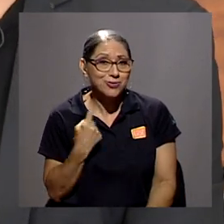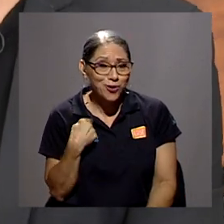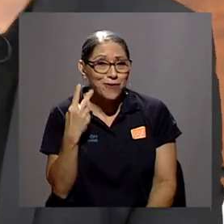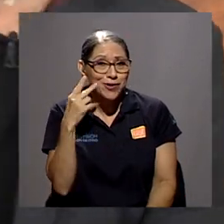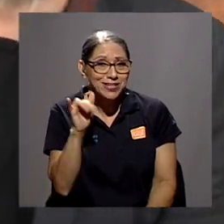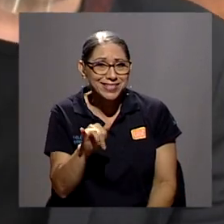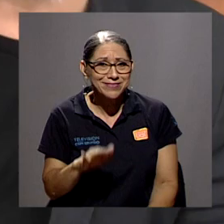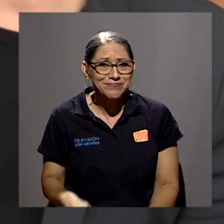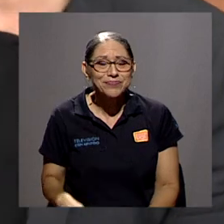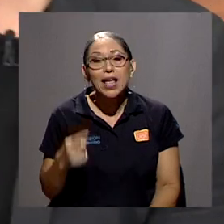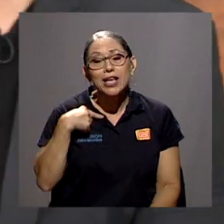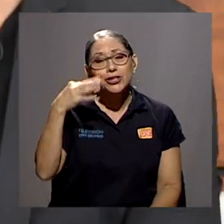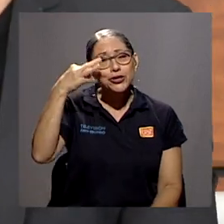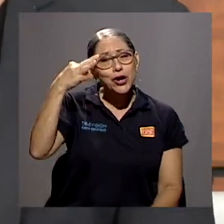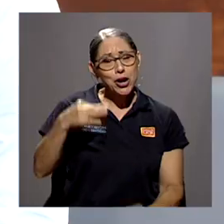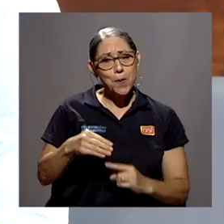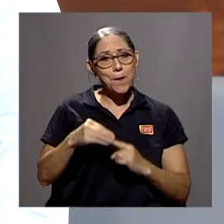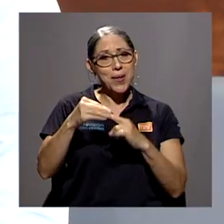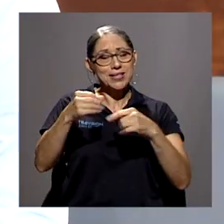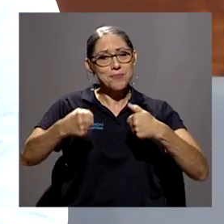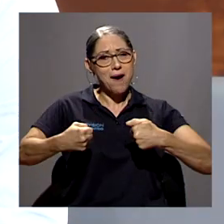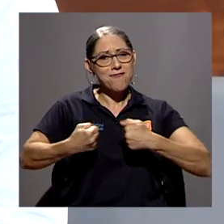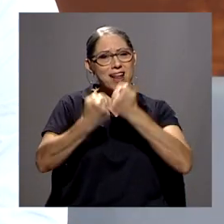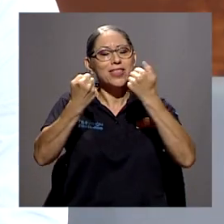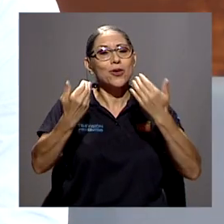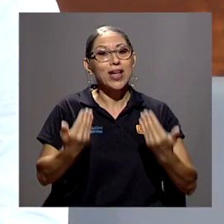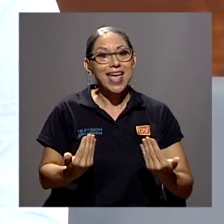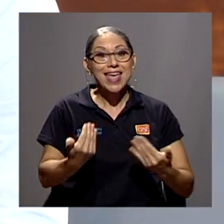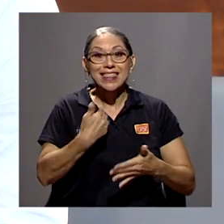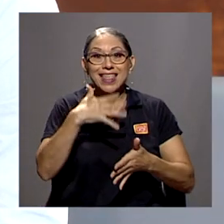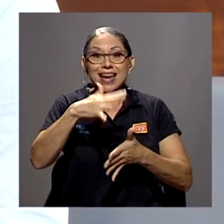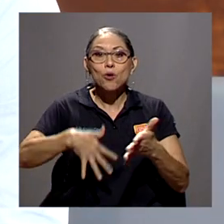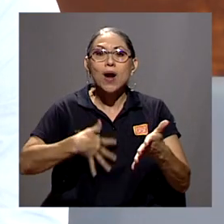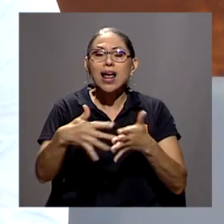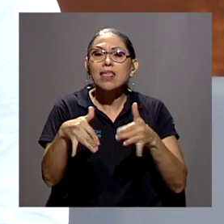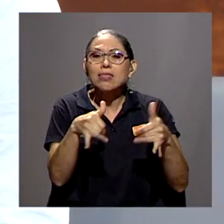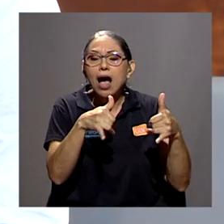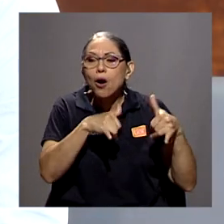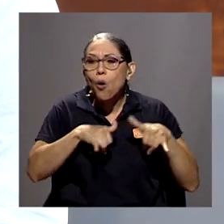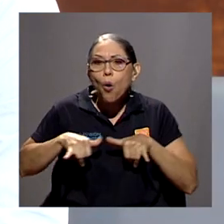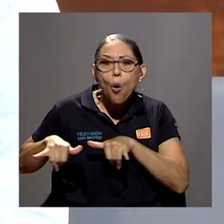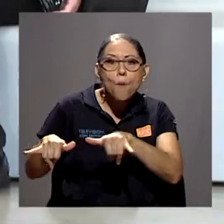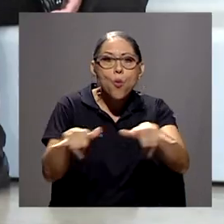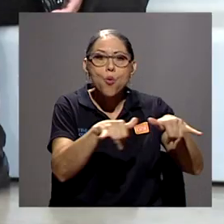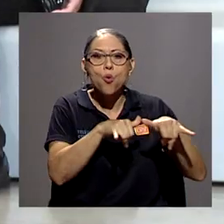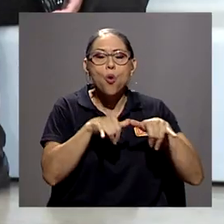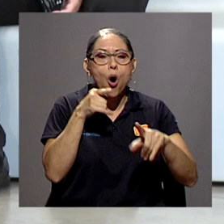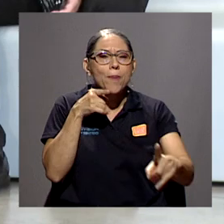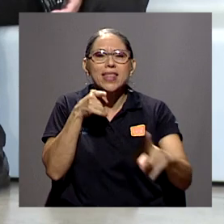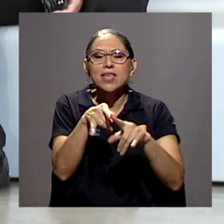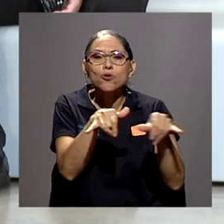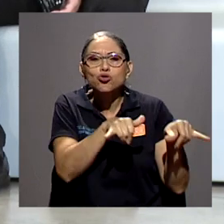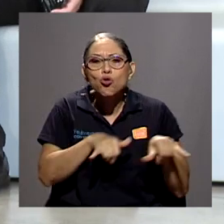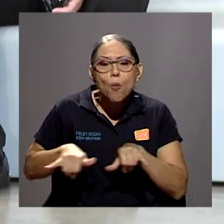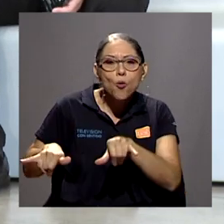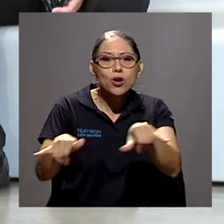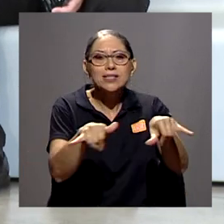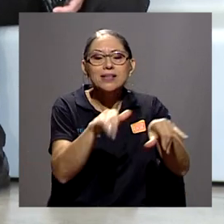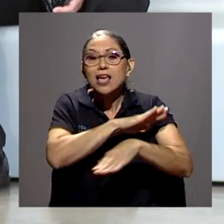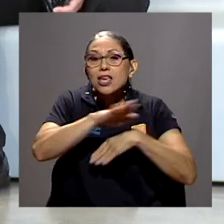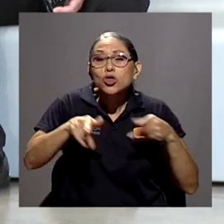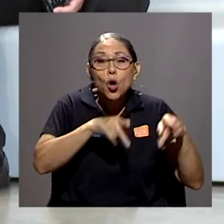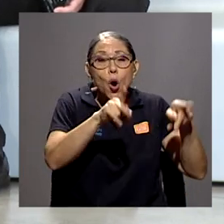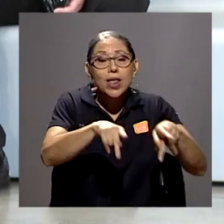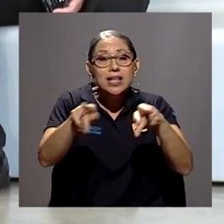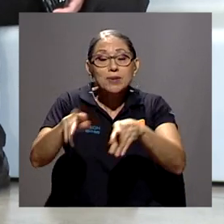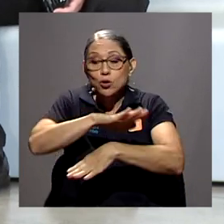creo que el principal reto está en tener una agenda común tener objetivos comunes y poner a todas las personas y